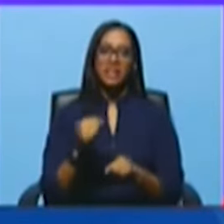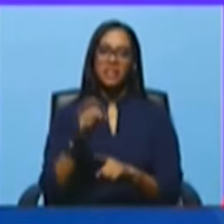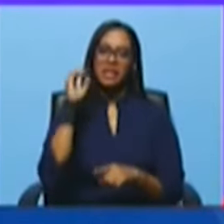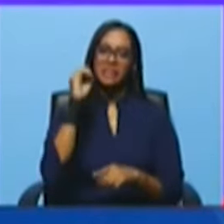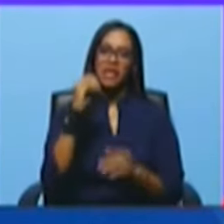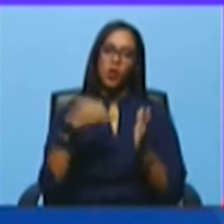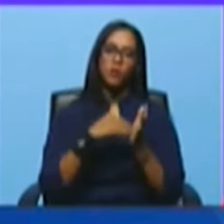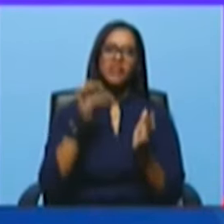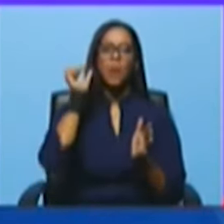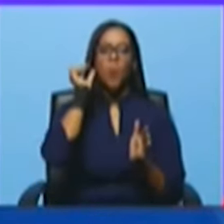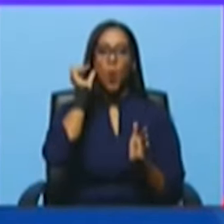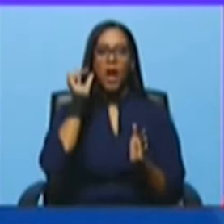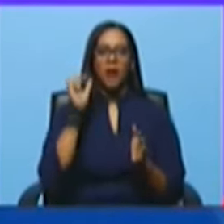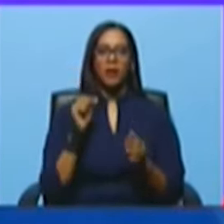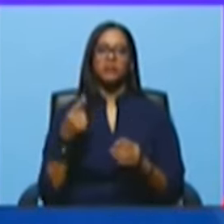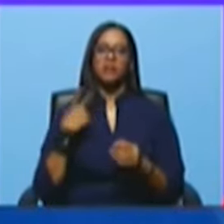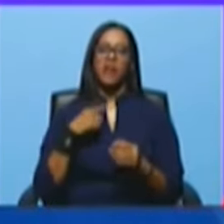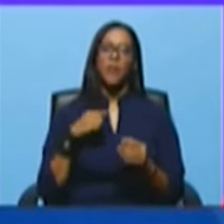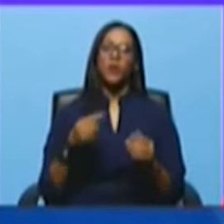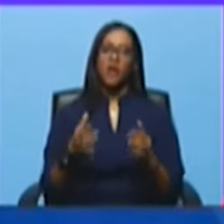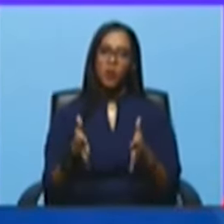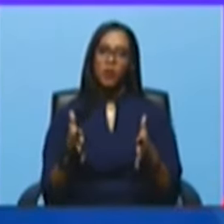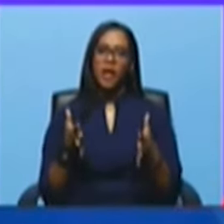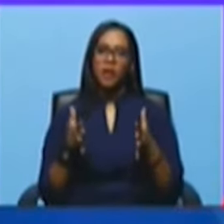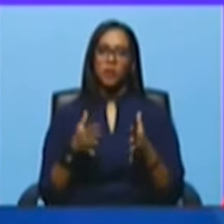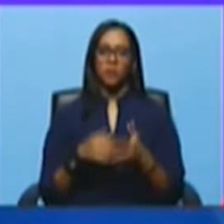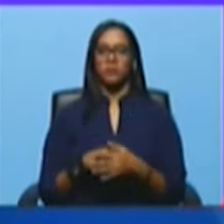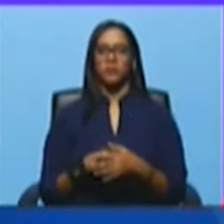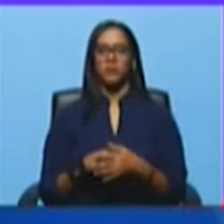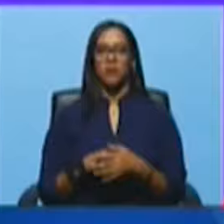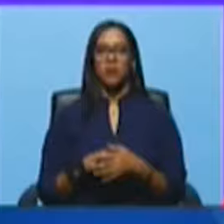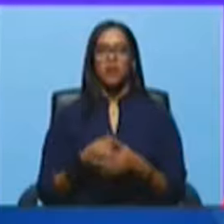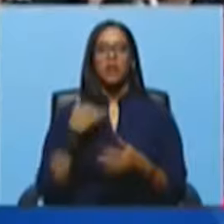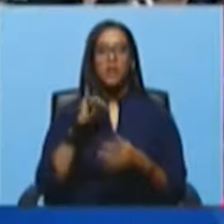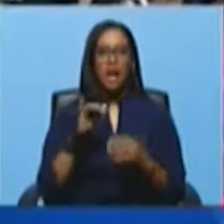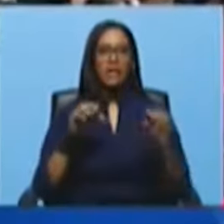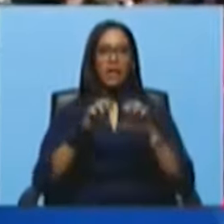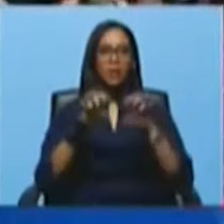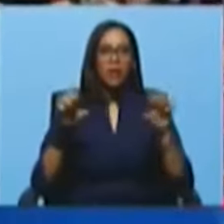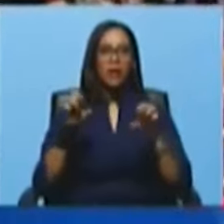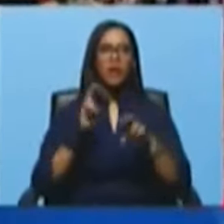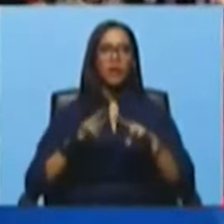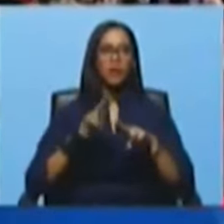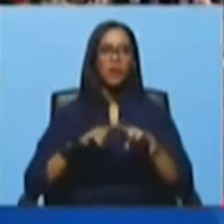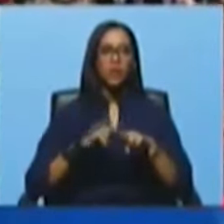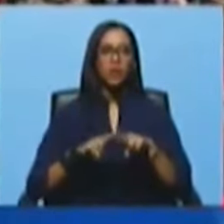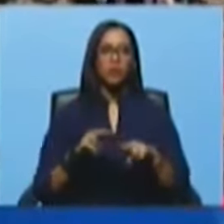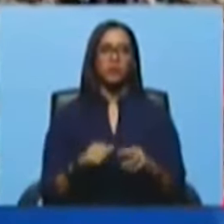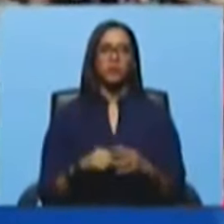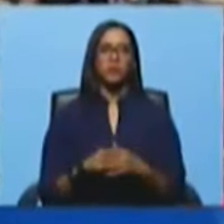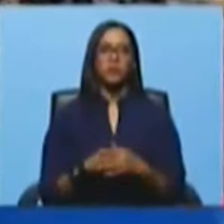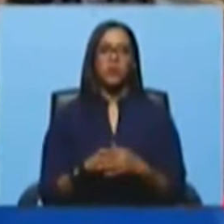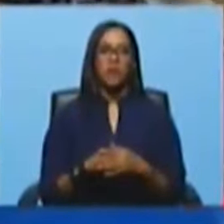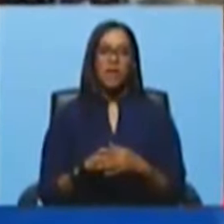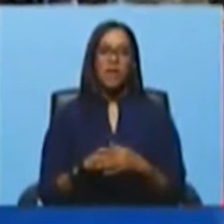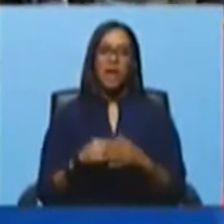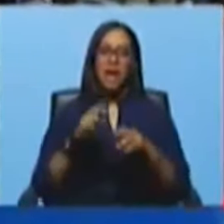contra la mujer. Tenemos que lograrlo. Y hay que educar a los niños y a las